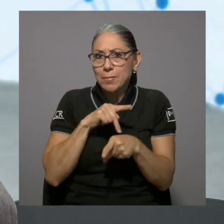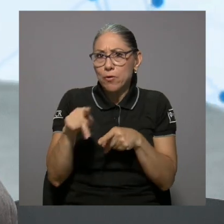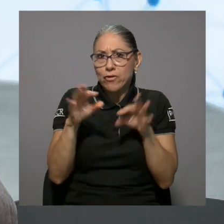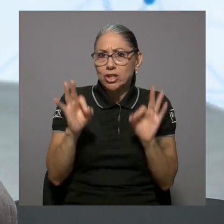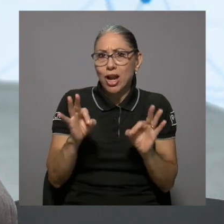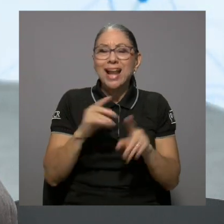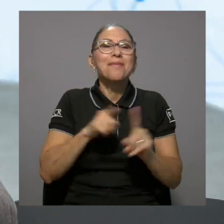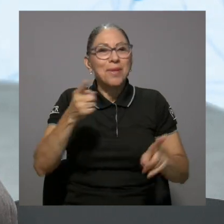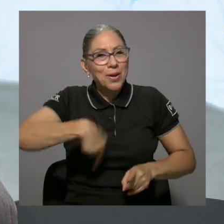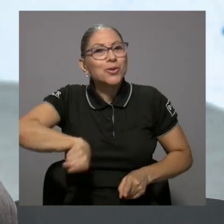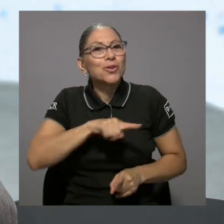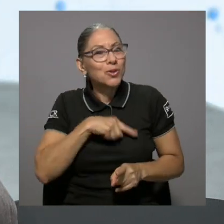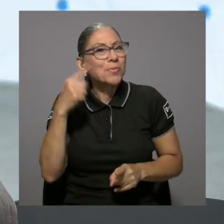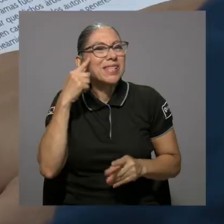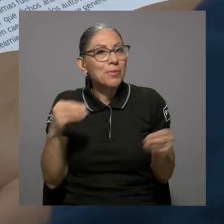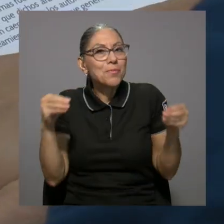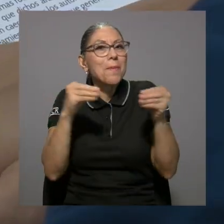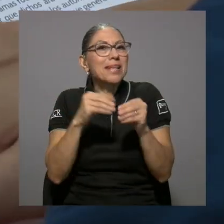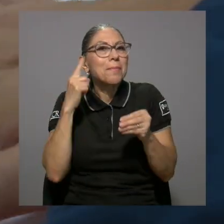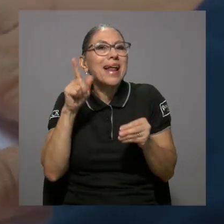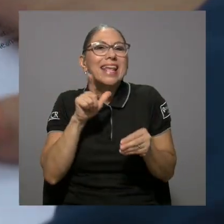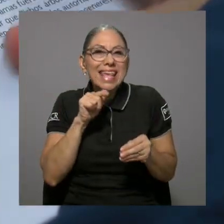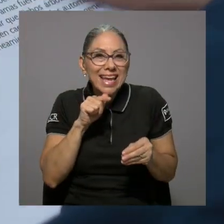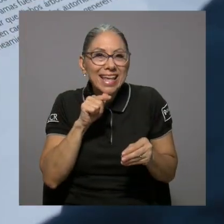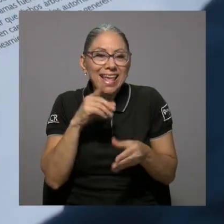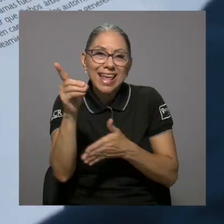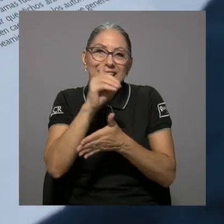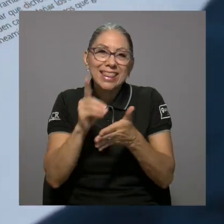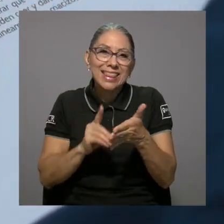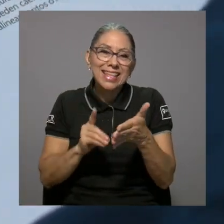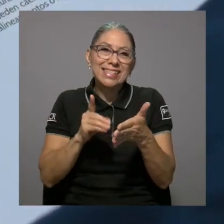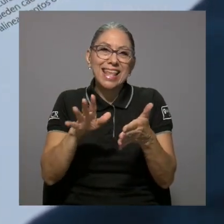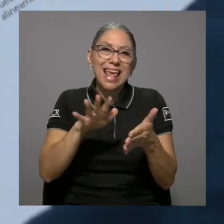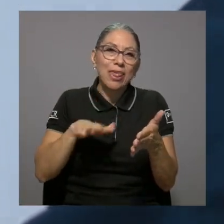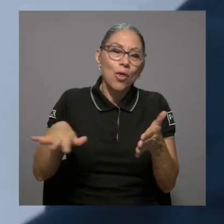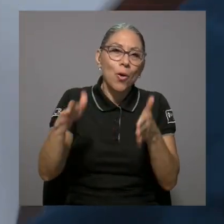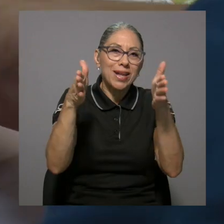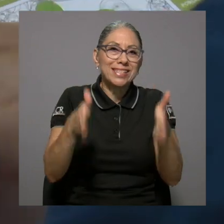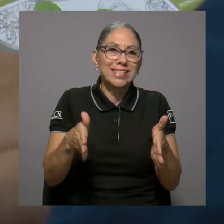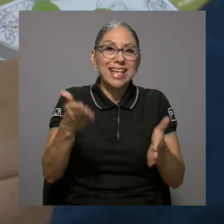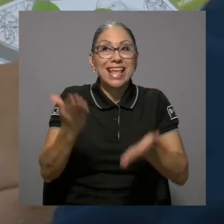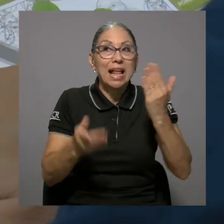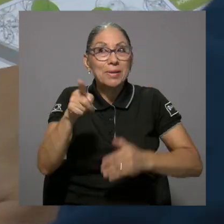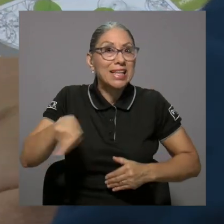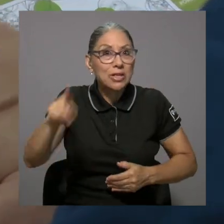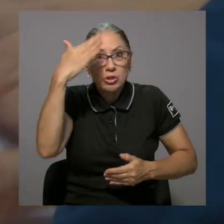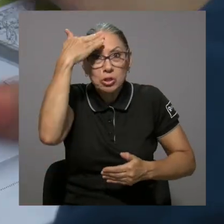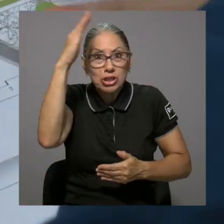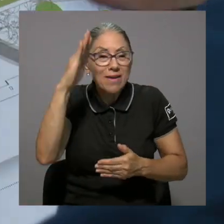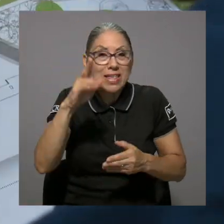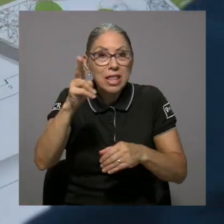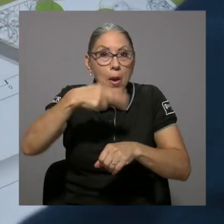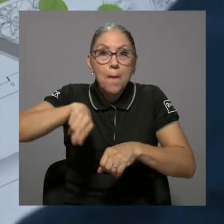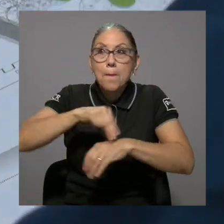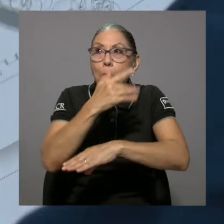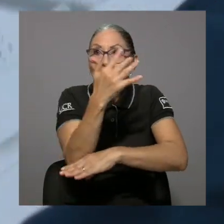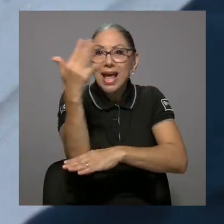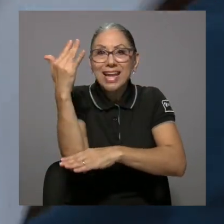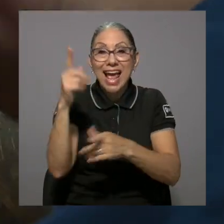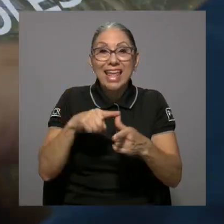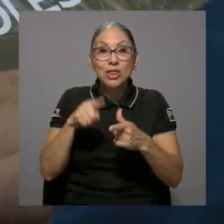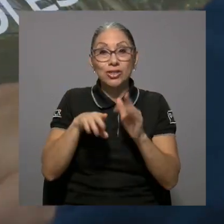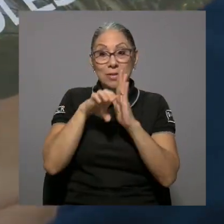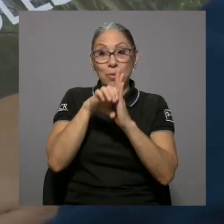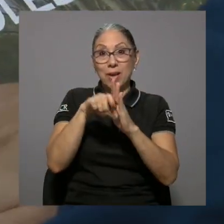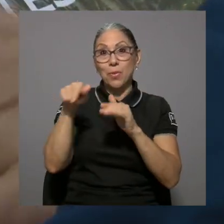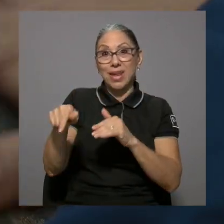mucho más para los diseñadores que tal vez no tienen un conocimiento tan amplio en botánica. Entonces, por ejemplo, aquí en la parte paisajística